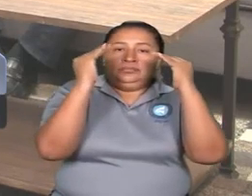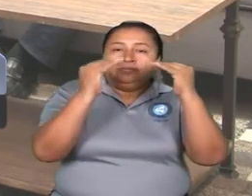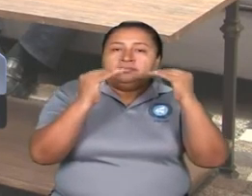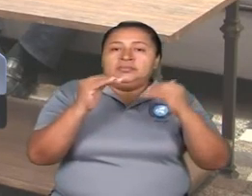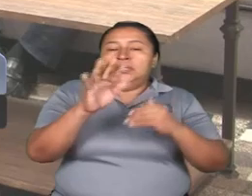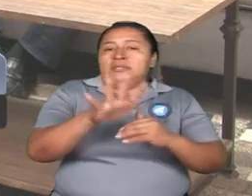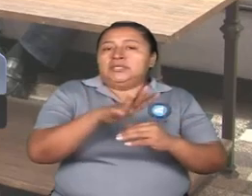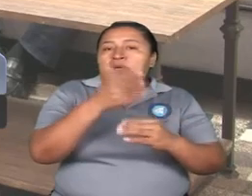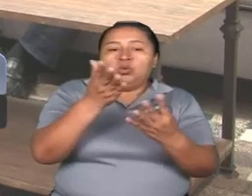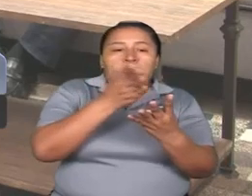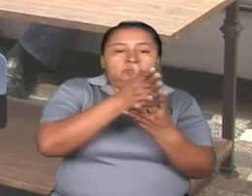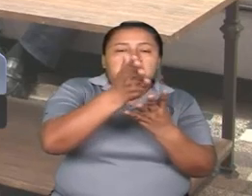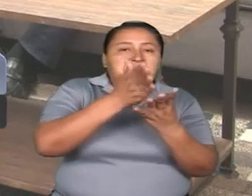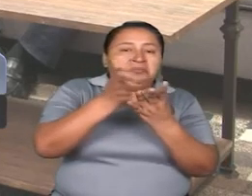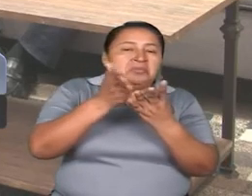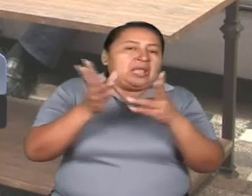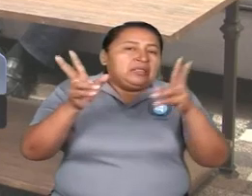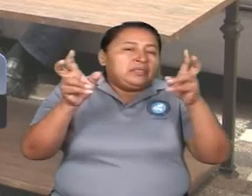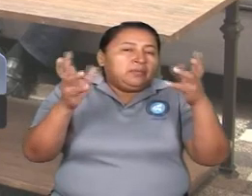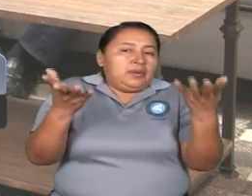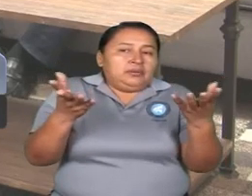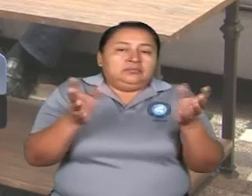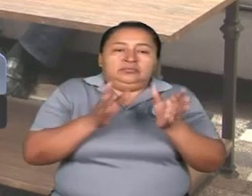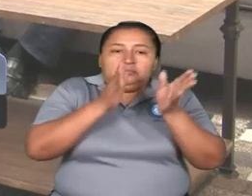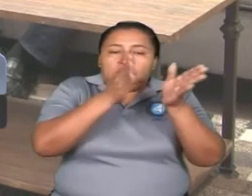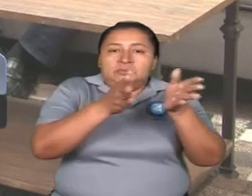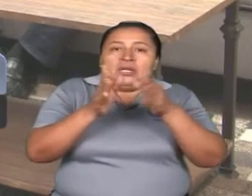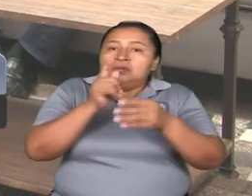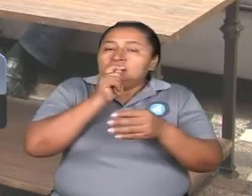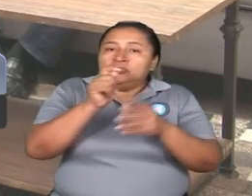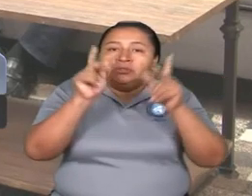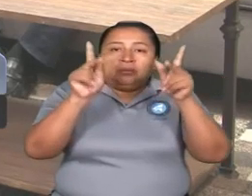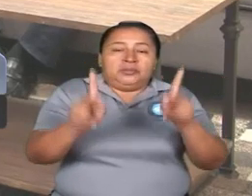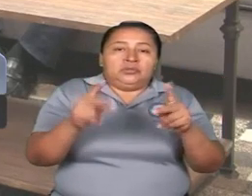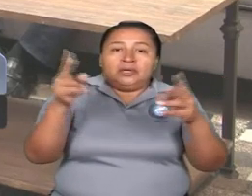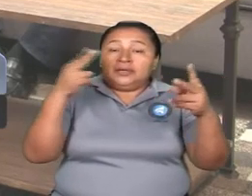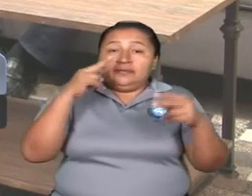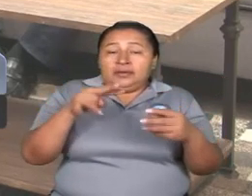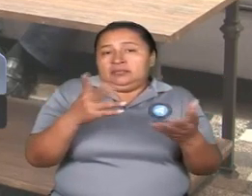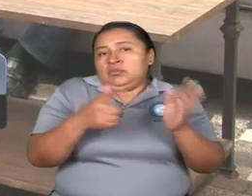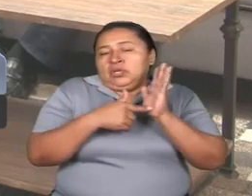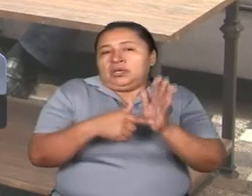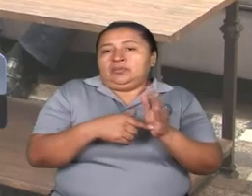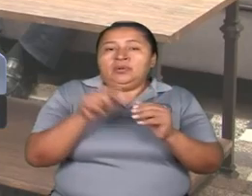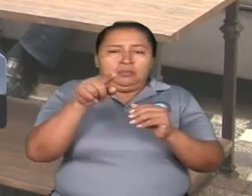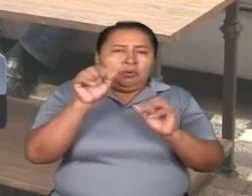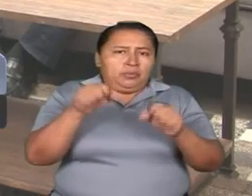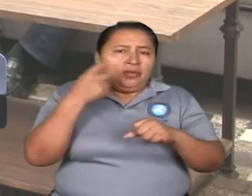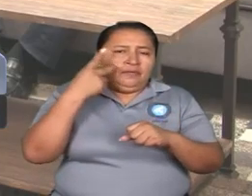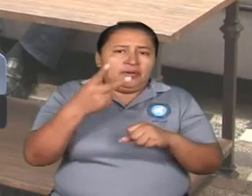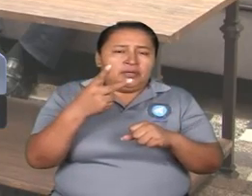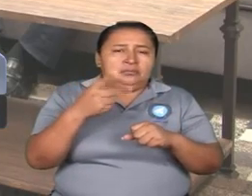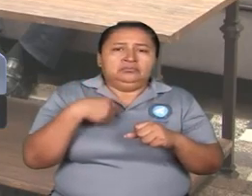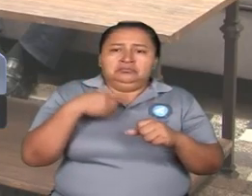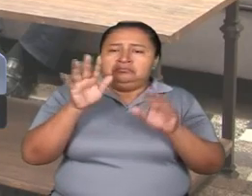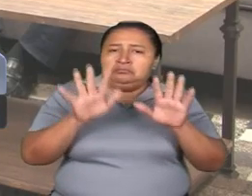otros segmentos de la población que le gustan a la población. Por ejemplo, vos podés ver ahora la